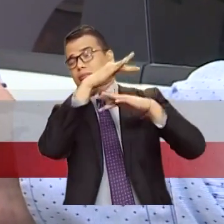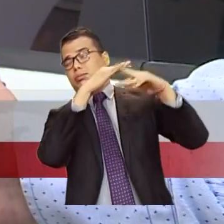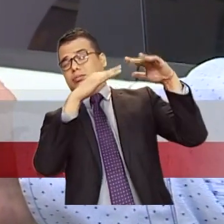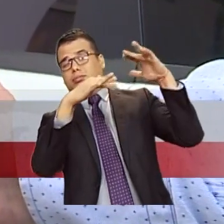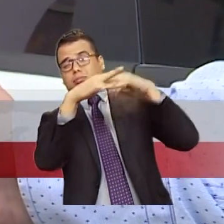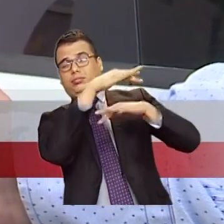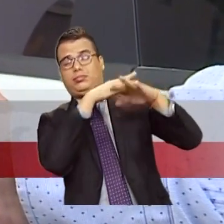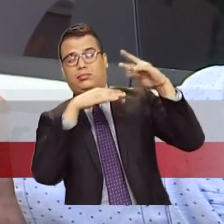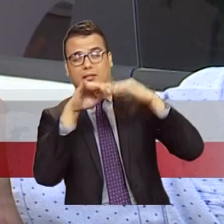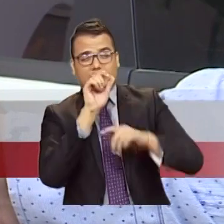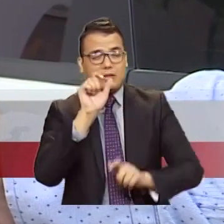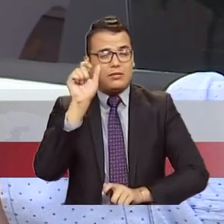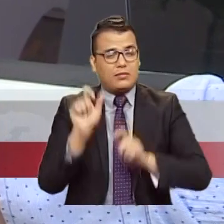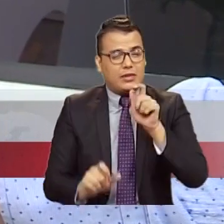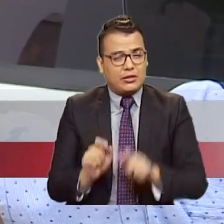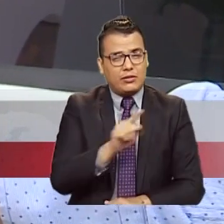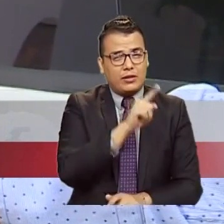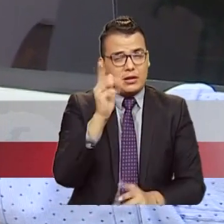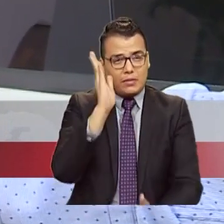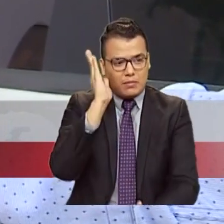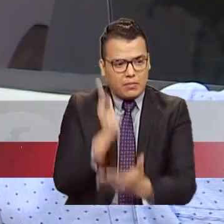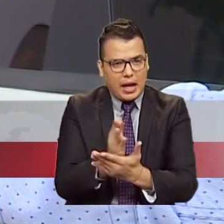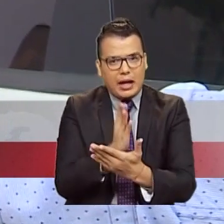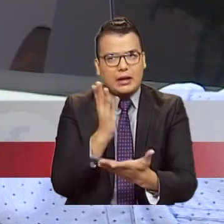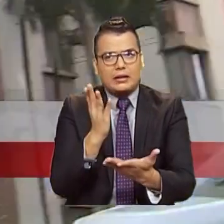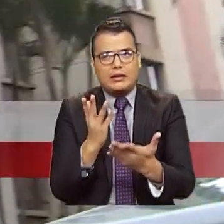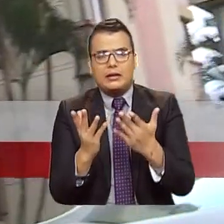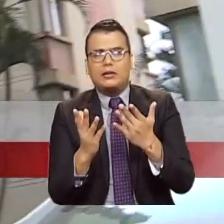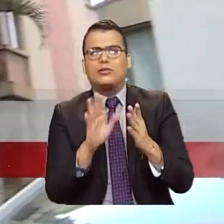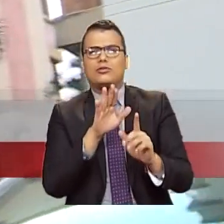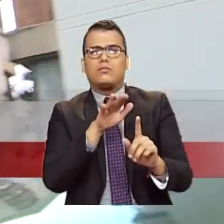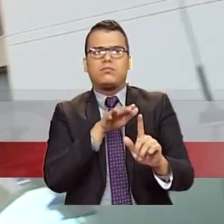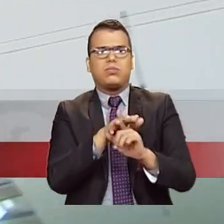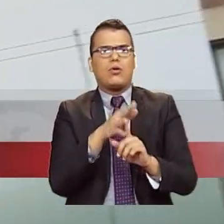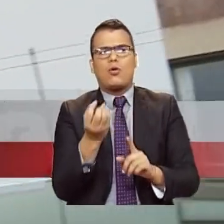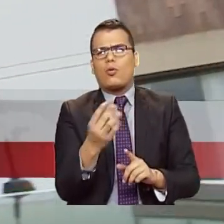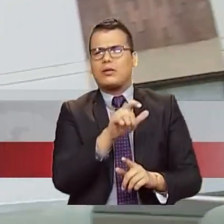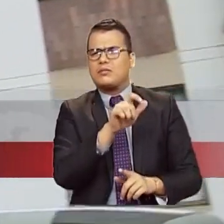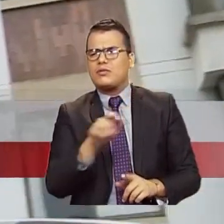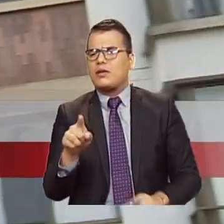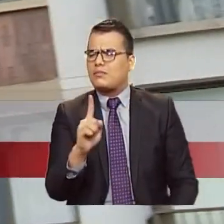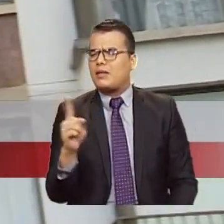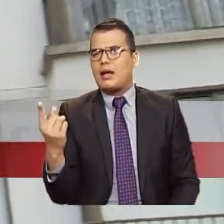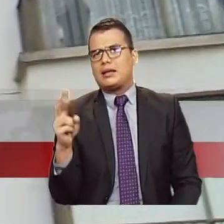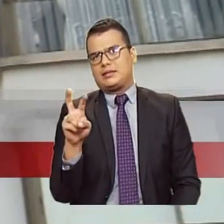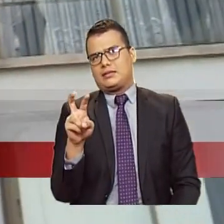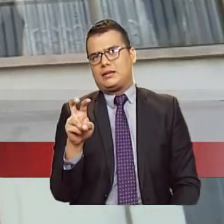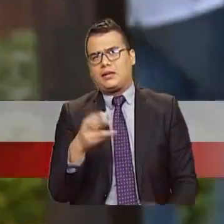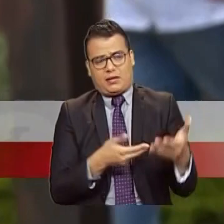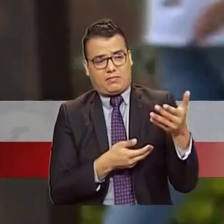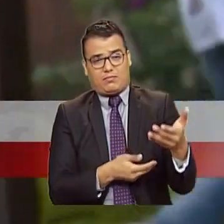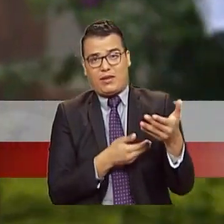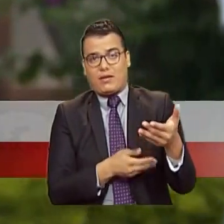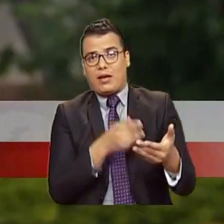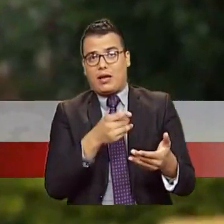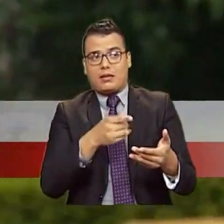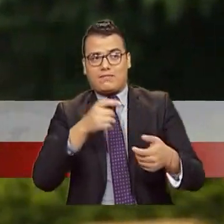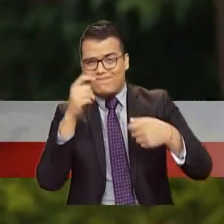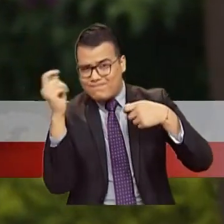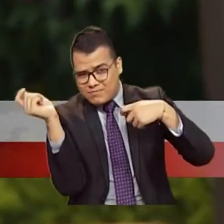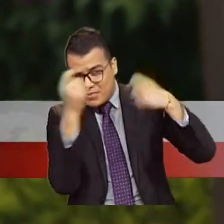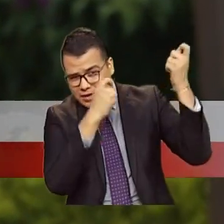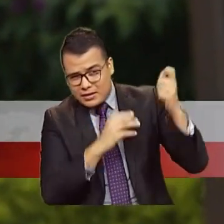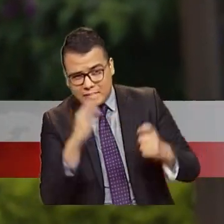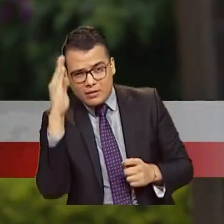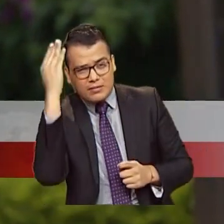hubieron aproximadamente unas 7 u 8 personas que fueron atacadas fuertemente. Tuvimos que auxiliar a una bebé que la metimos a un